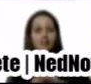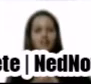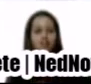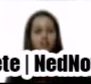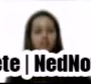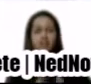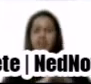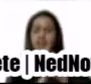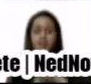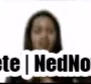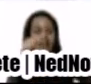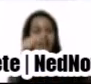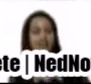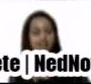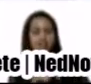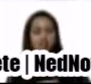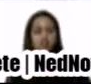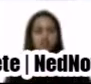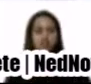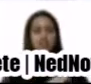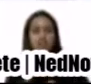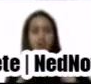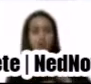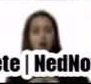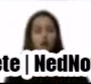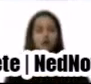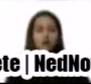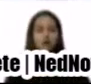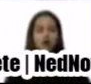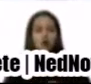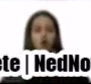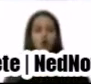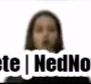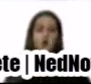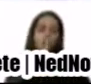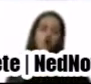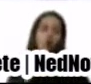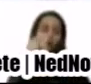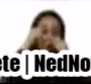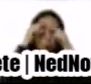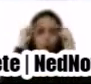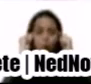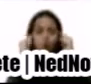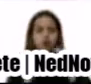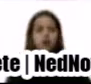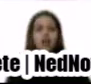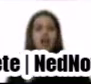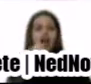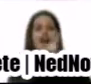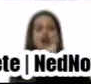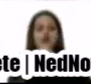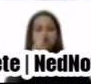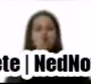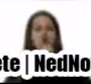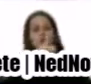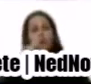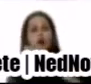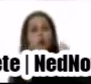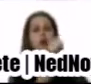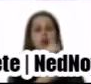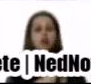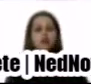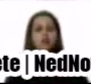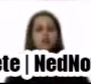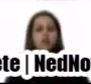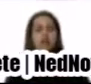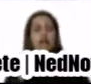oprimiendo a su pueblo, que ha causado la peor crisis humanitaria de la historia del hemisferio y que ha causado la peor crisis migratoria de la historia del